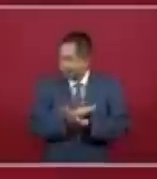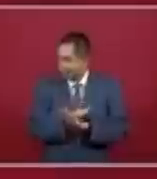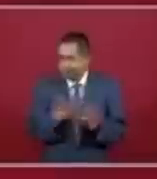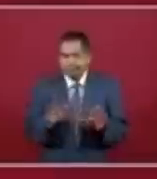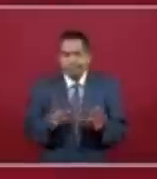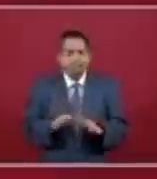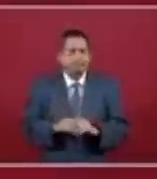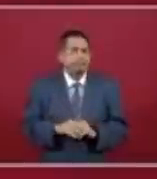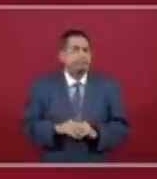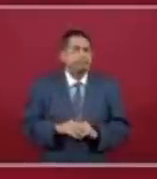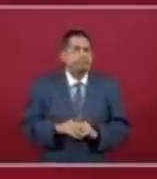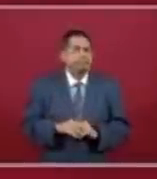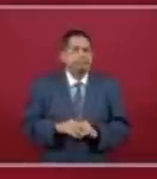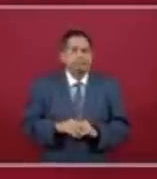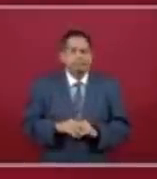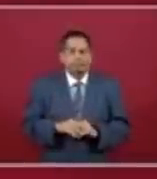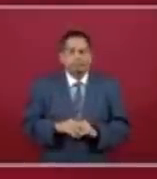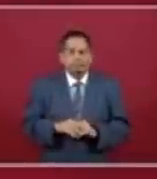a